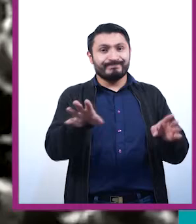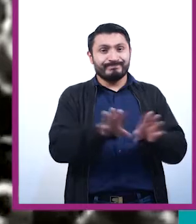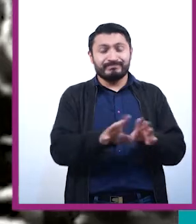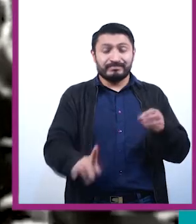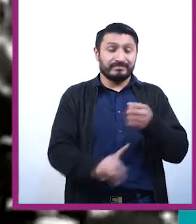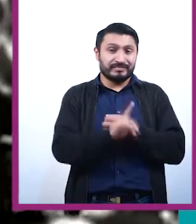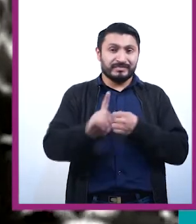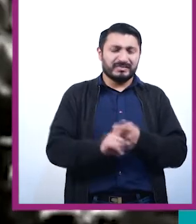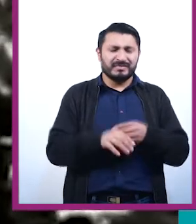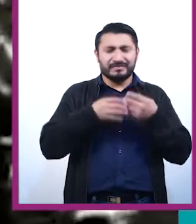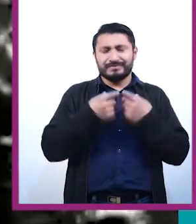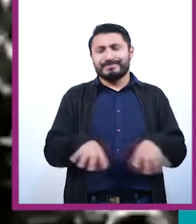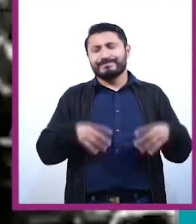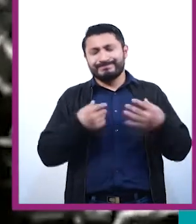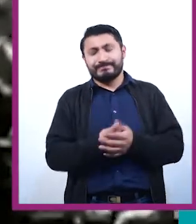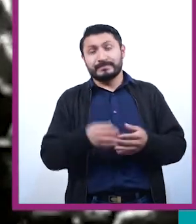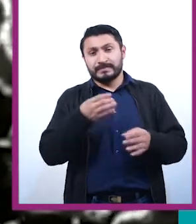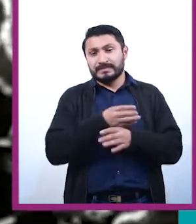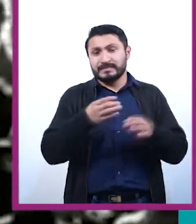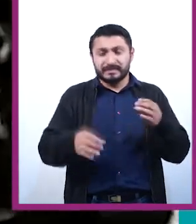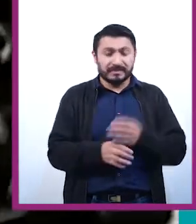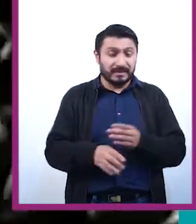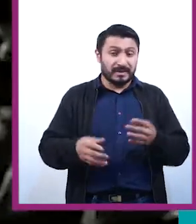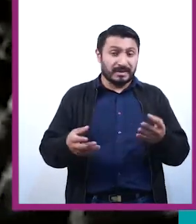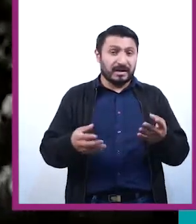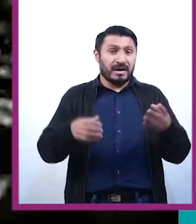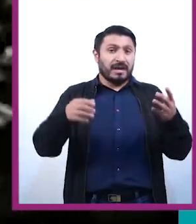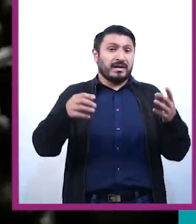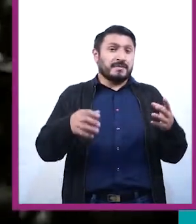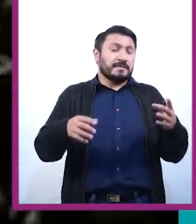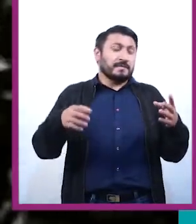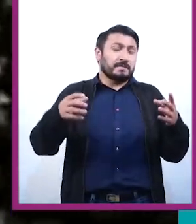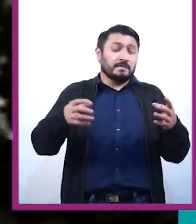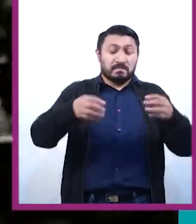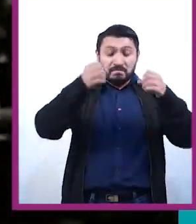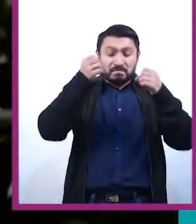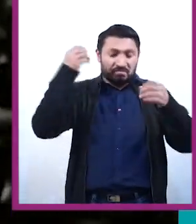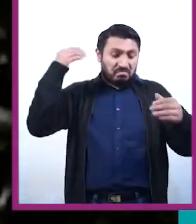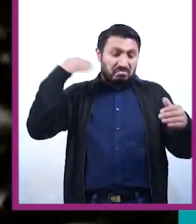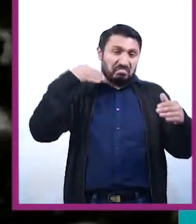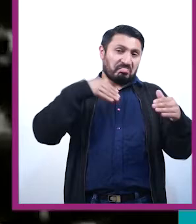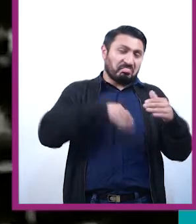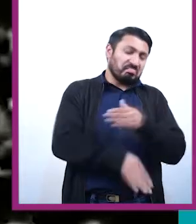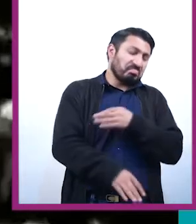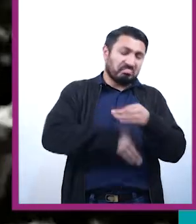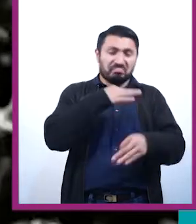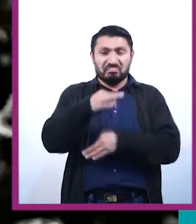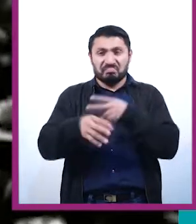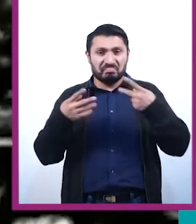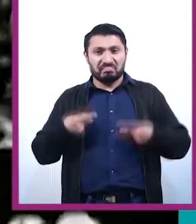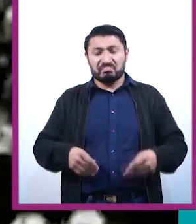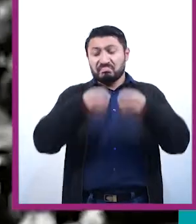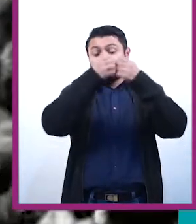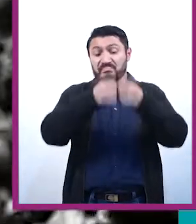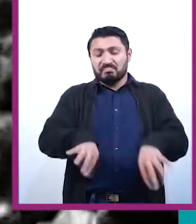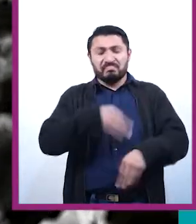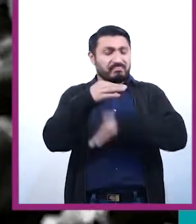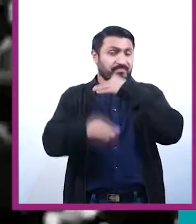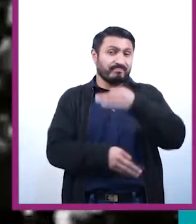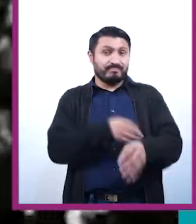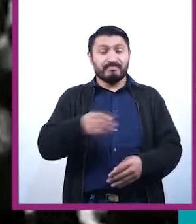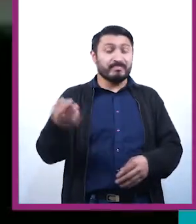cuando el caos se desató. Las acciones comenzaron a caer y caer. La gente perdió todo de la noche a la